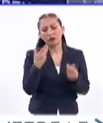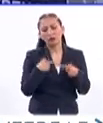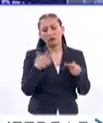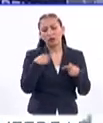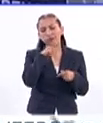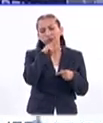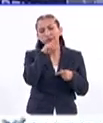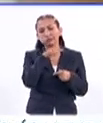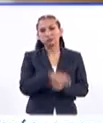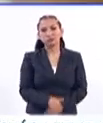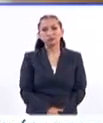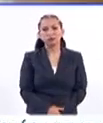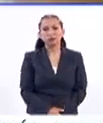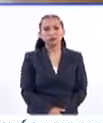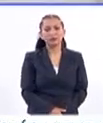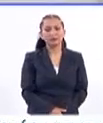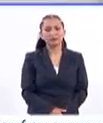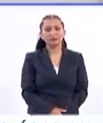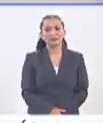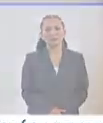se está preocupando por ellos.